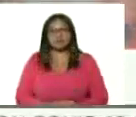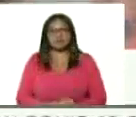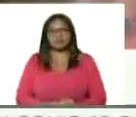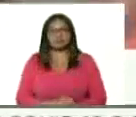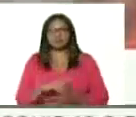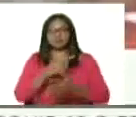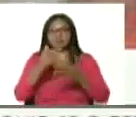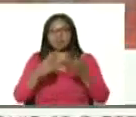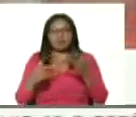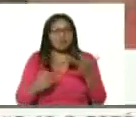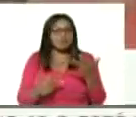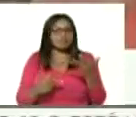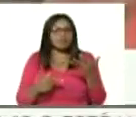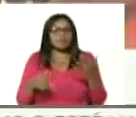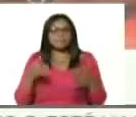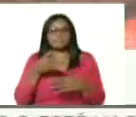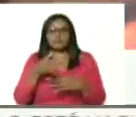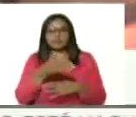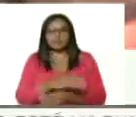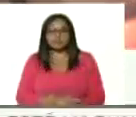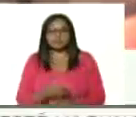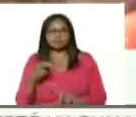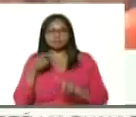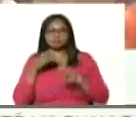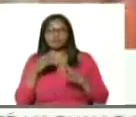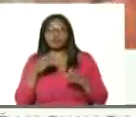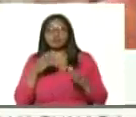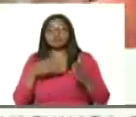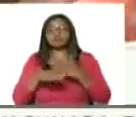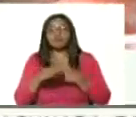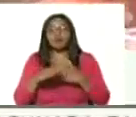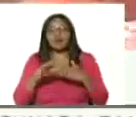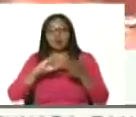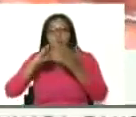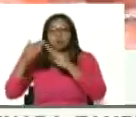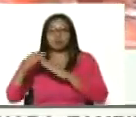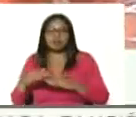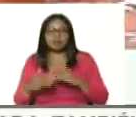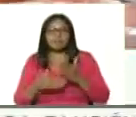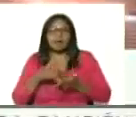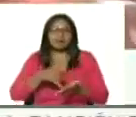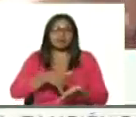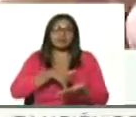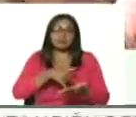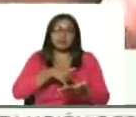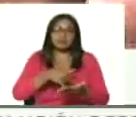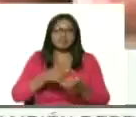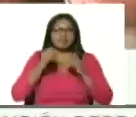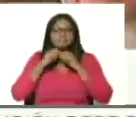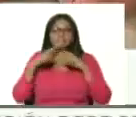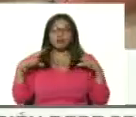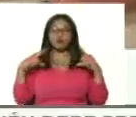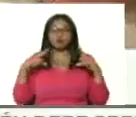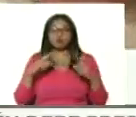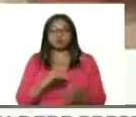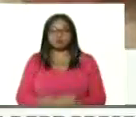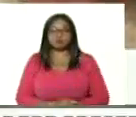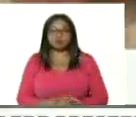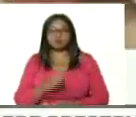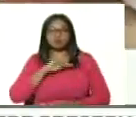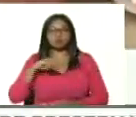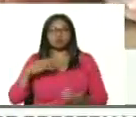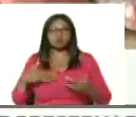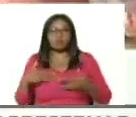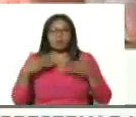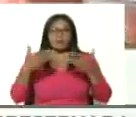Mero, Cazón. Eso es llevado a comunidades vulnerables de la parroquia Macuto. Ahí hacemos donaciones